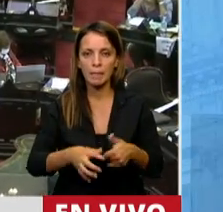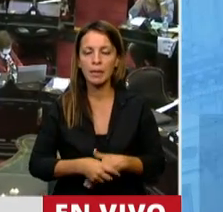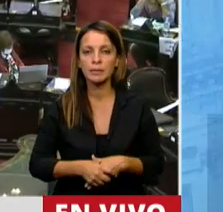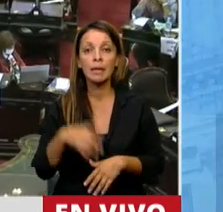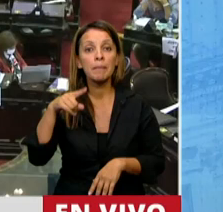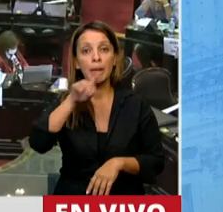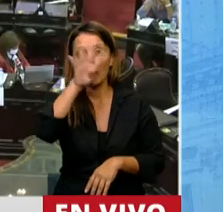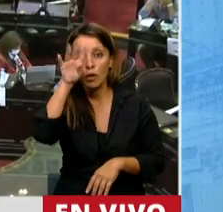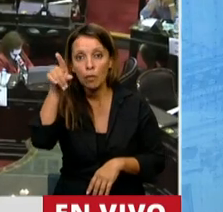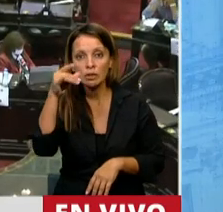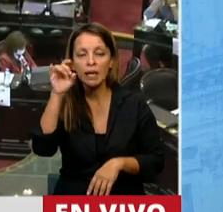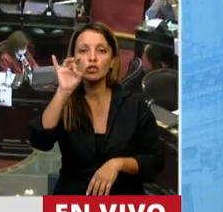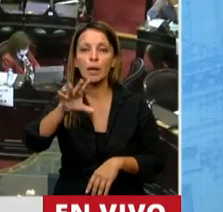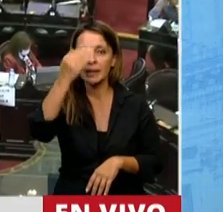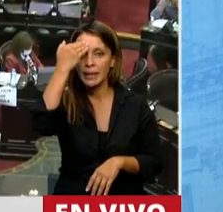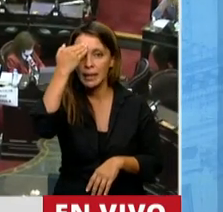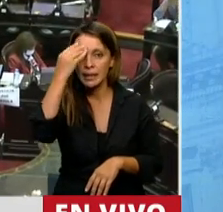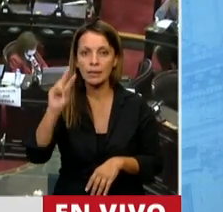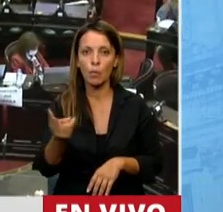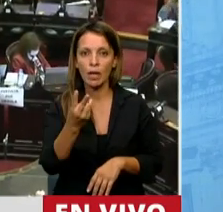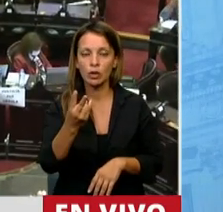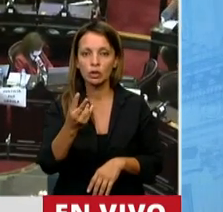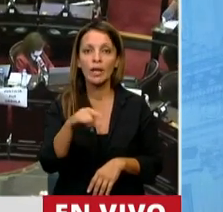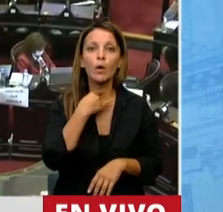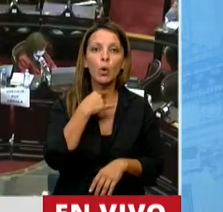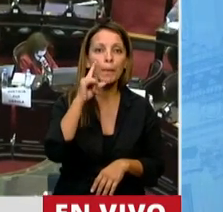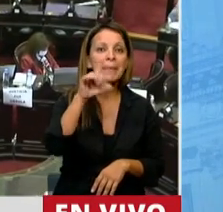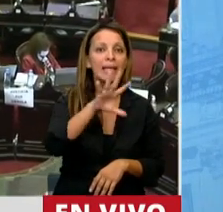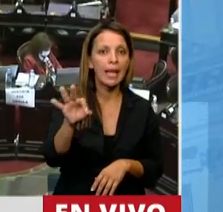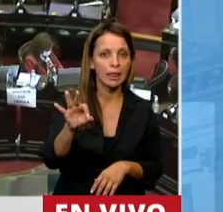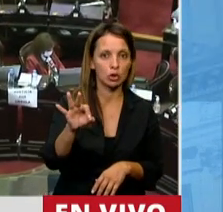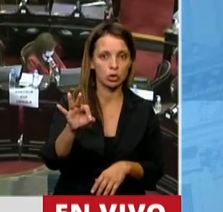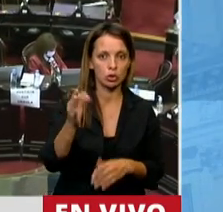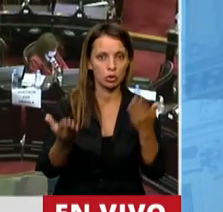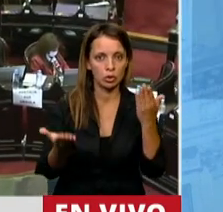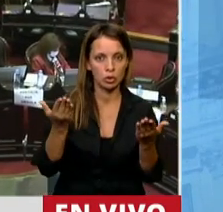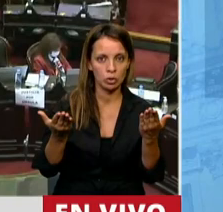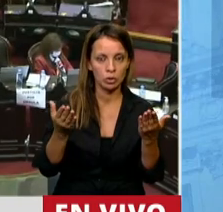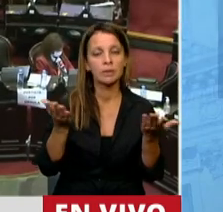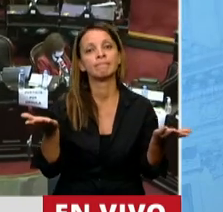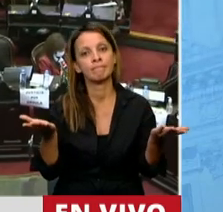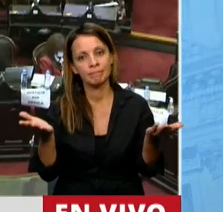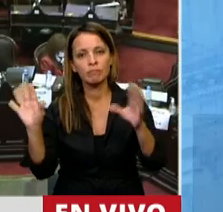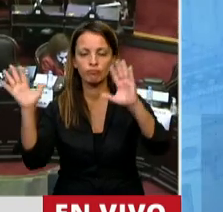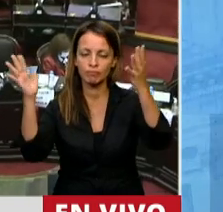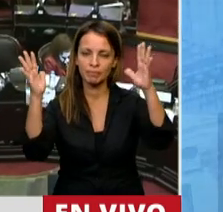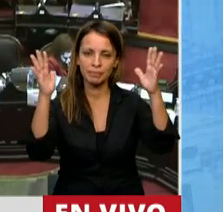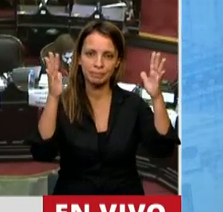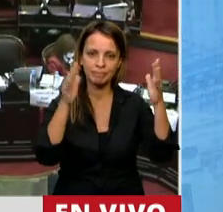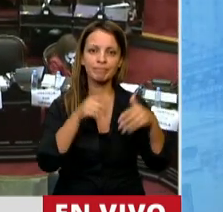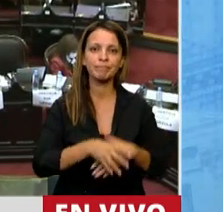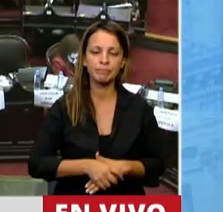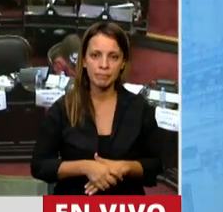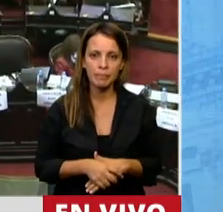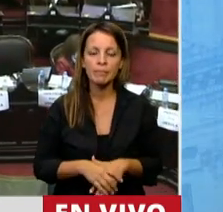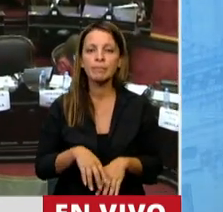en Formosa hay solamente 15 muertos, en Jujuy hay 1.500. 1.500. Hay una cuestión de resultados también